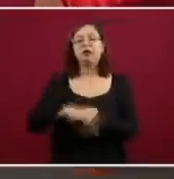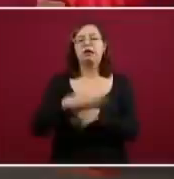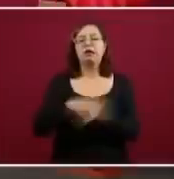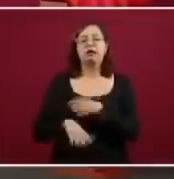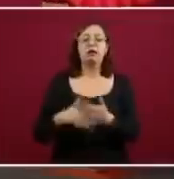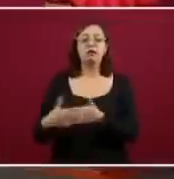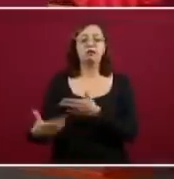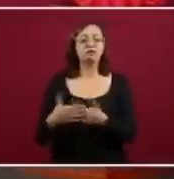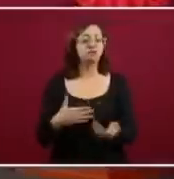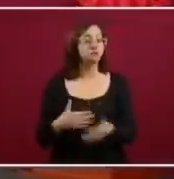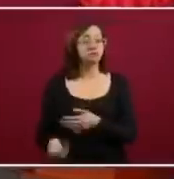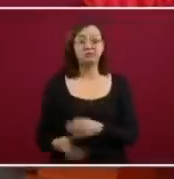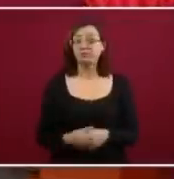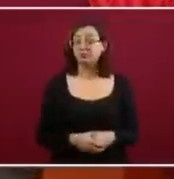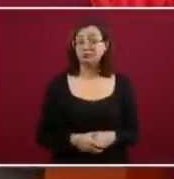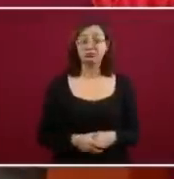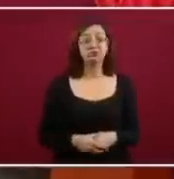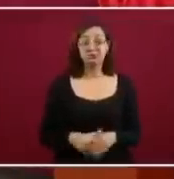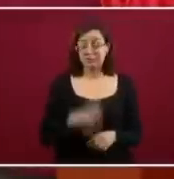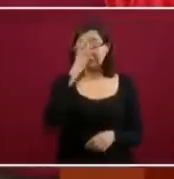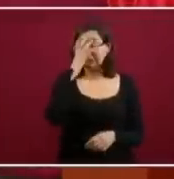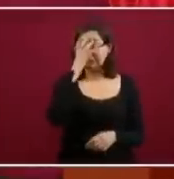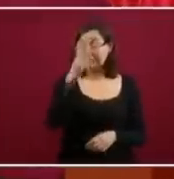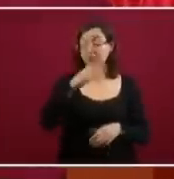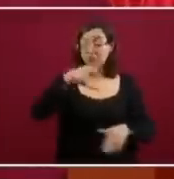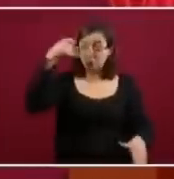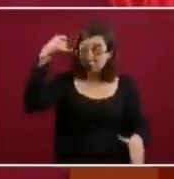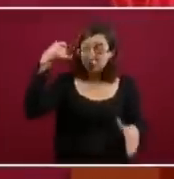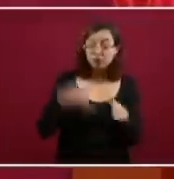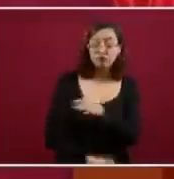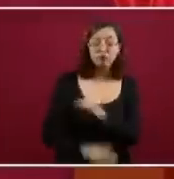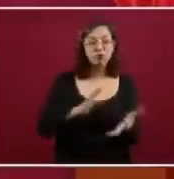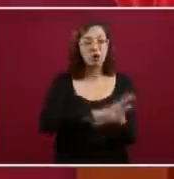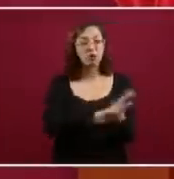de que es un cambio de régimen